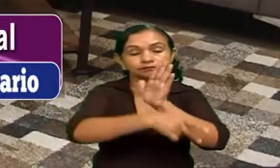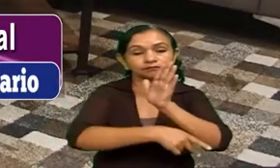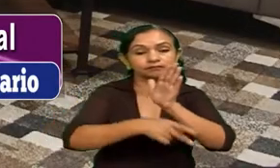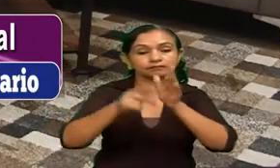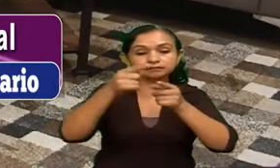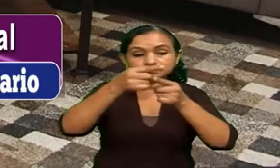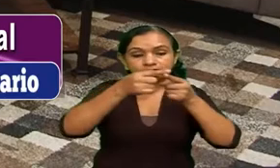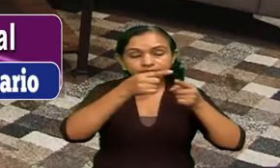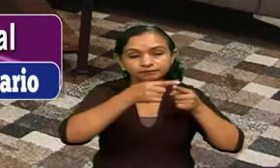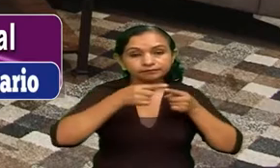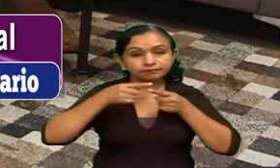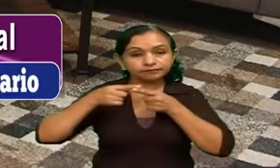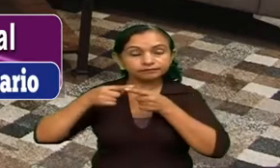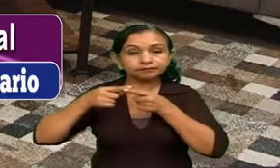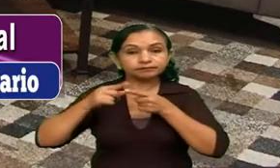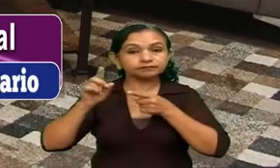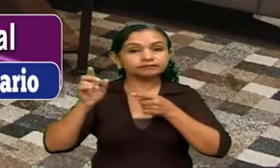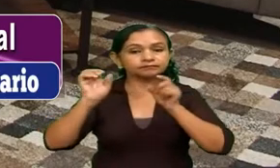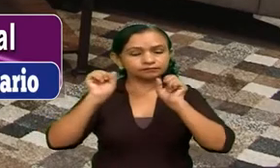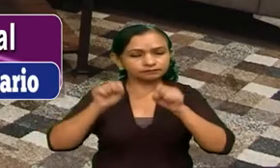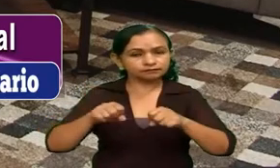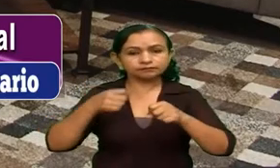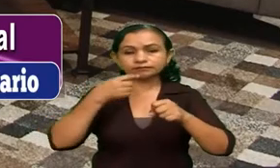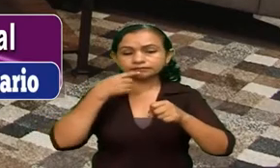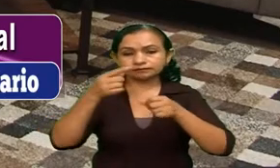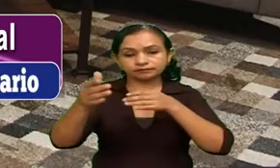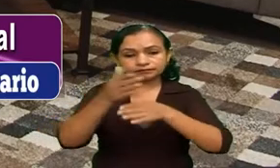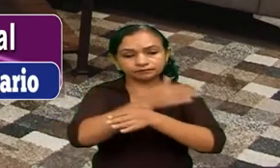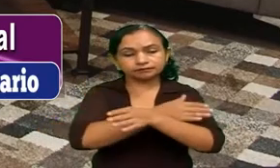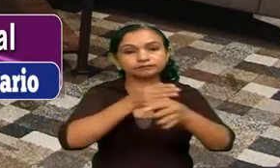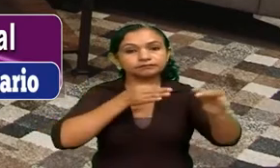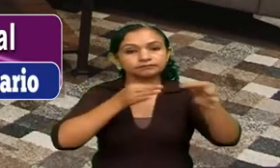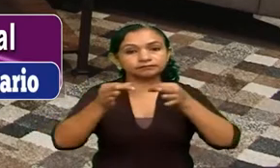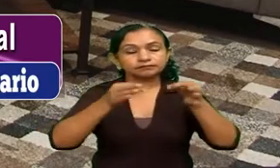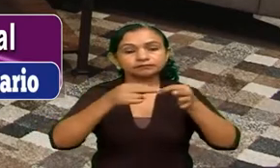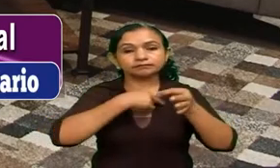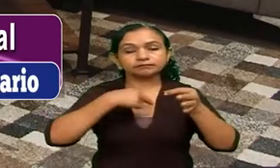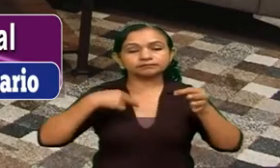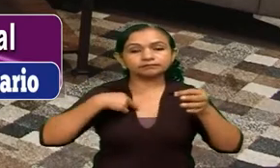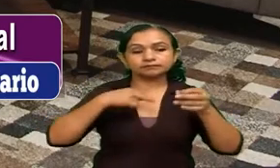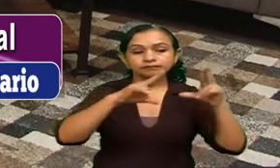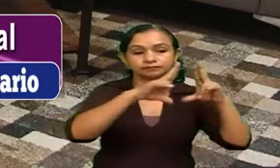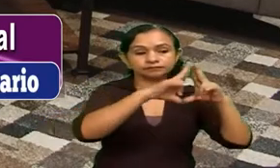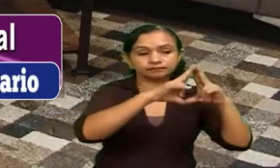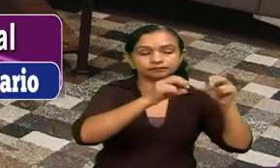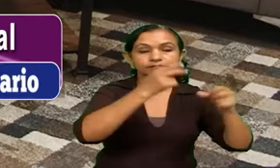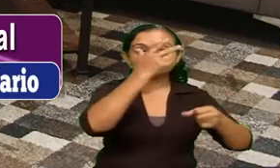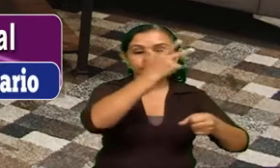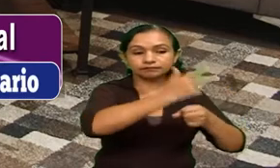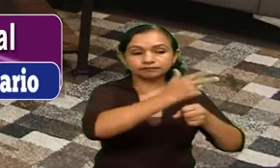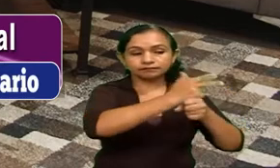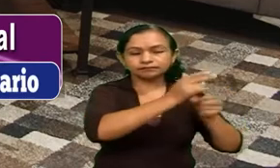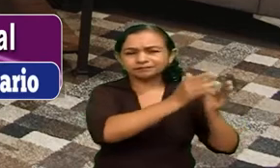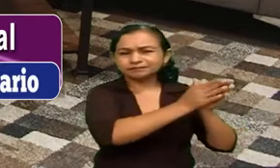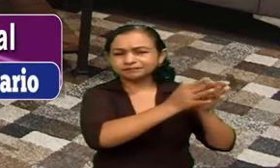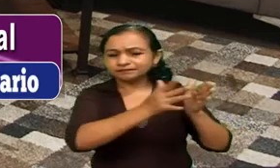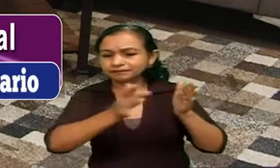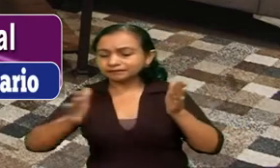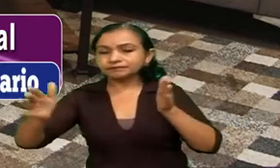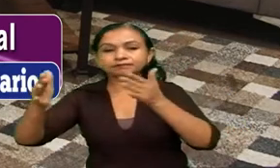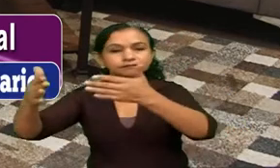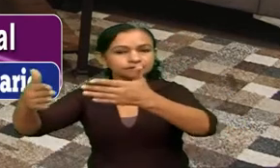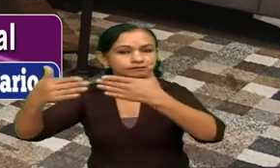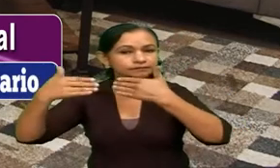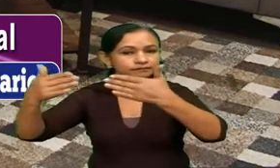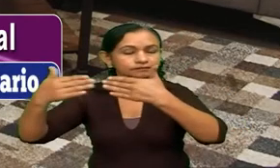países. Okay. Donde nosotros, ya te mencionaba todo lo que hemos hecho. Desde Guatemala hasta Panamá. Sí, en todos los países se harían inversiones,